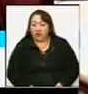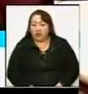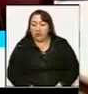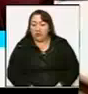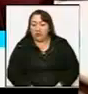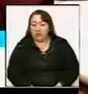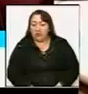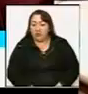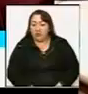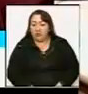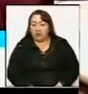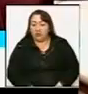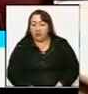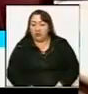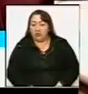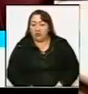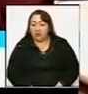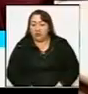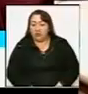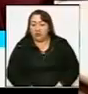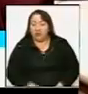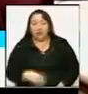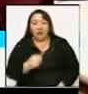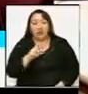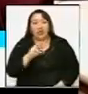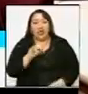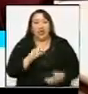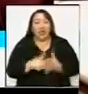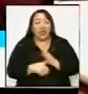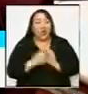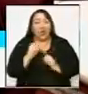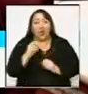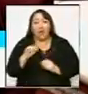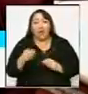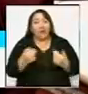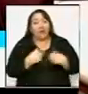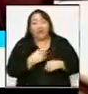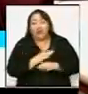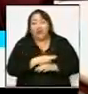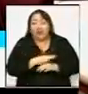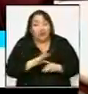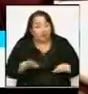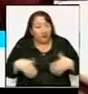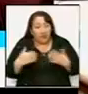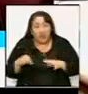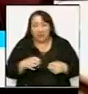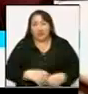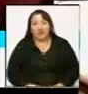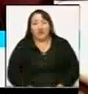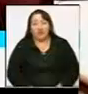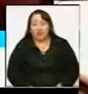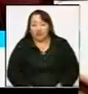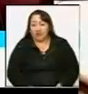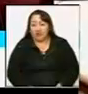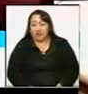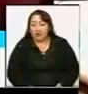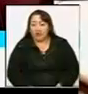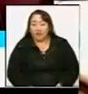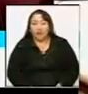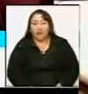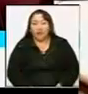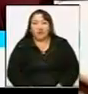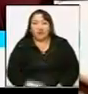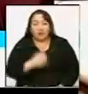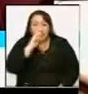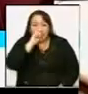es autorizarle que vaya a la RENIET o que vaya a la OMPRE. No tienen competencia para eso. Eso no se puede hacer. Eso